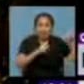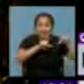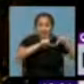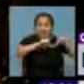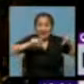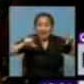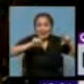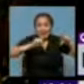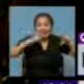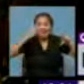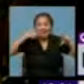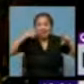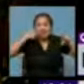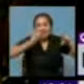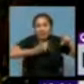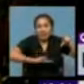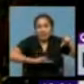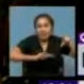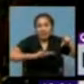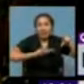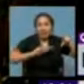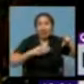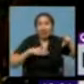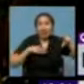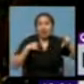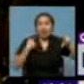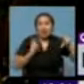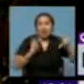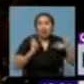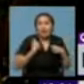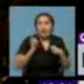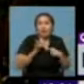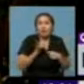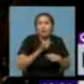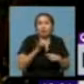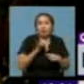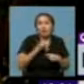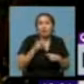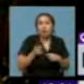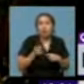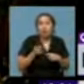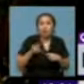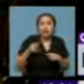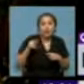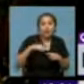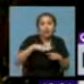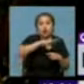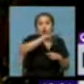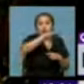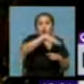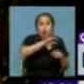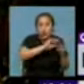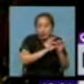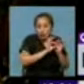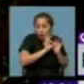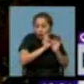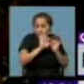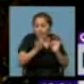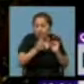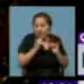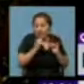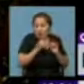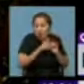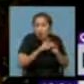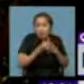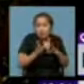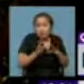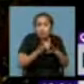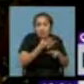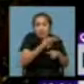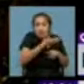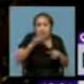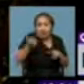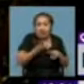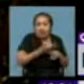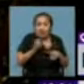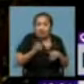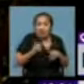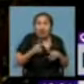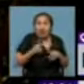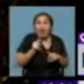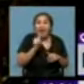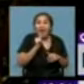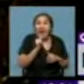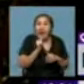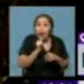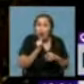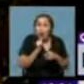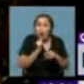cañerías son todos precarios. Estamos enganchados del barrio Santa Bárbara, sacando el agua. No